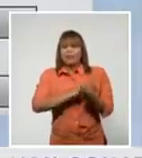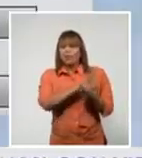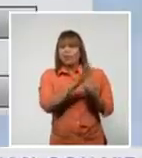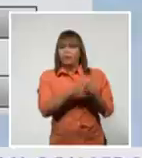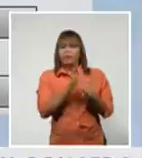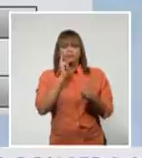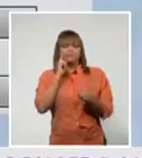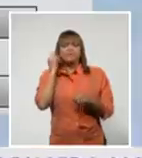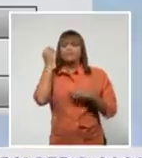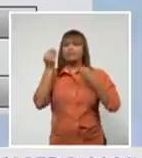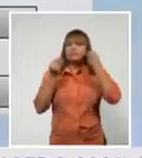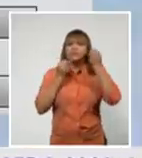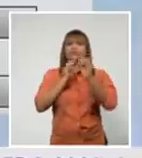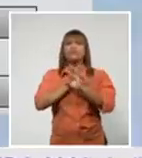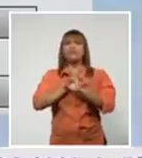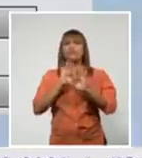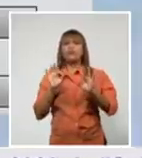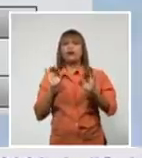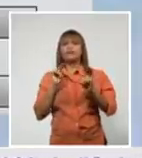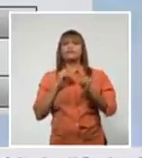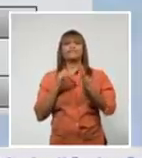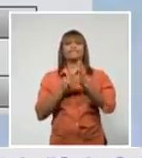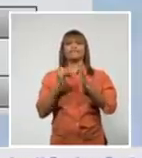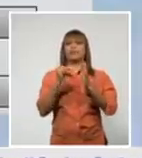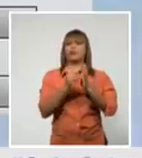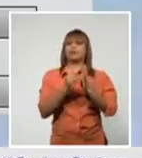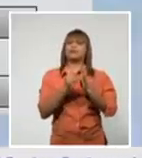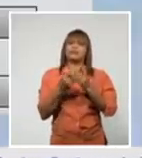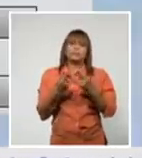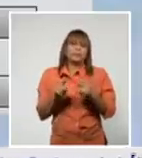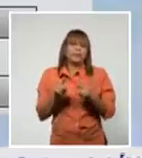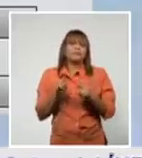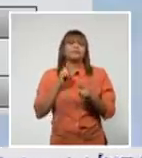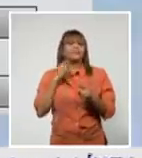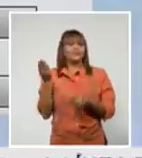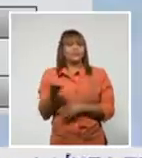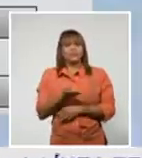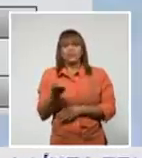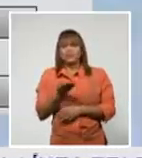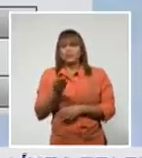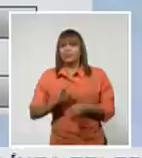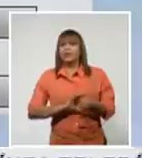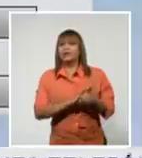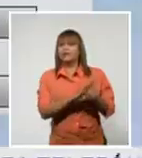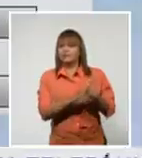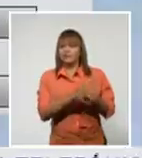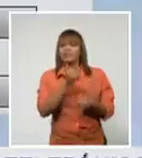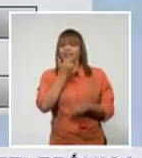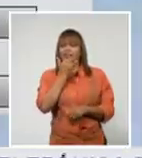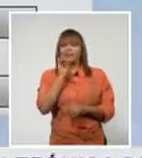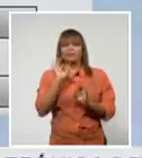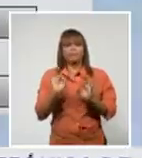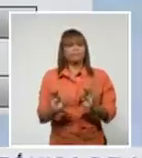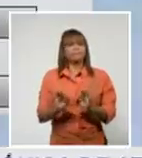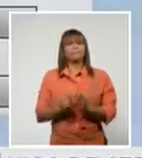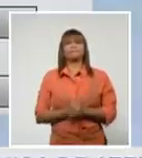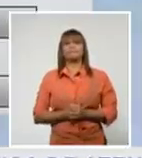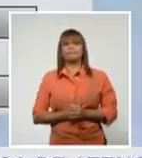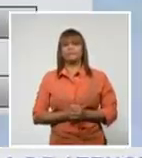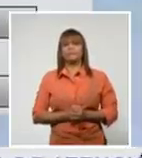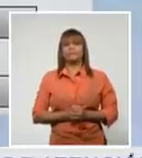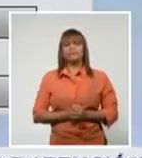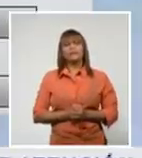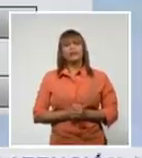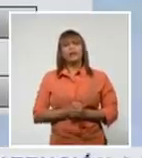al 1.000.000, pero ya ustedes ven a qué velocidad va la afectación de esta enfermedad. Eso, como ya